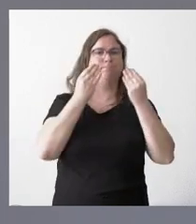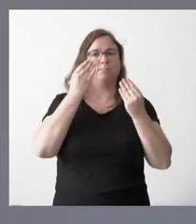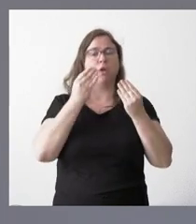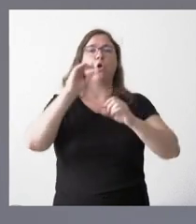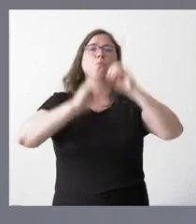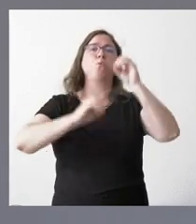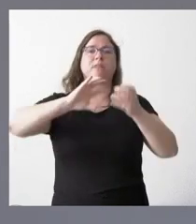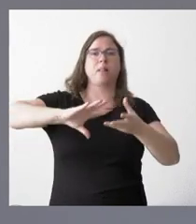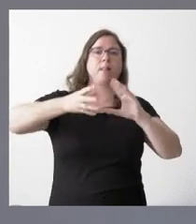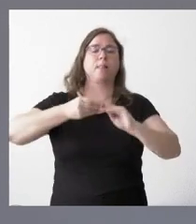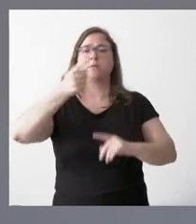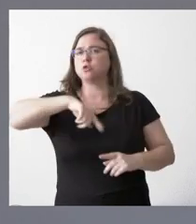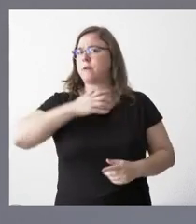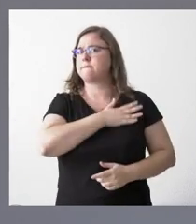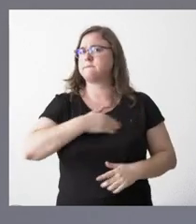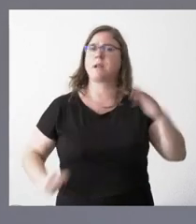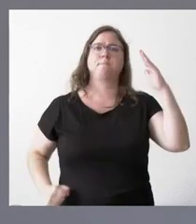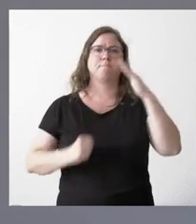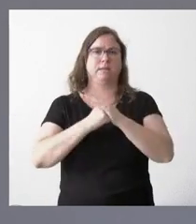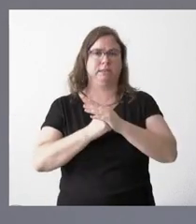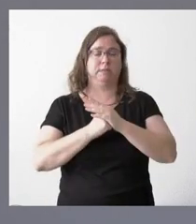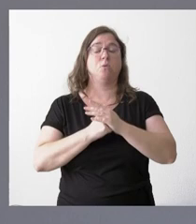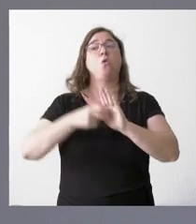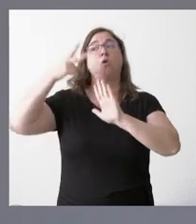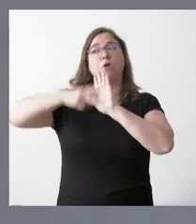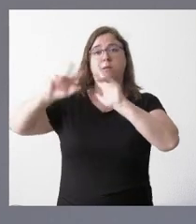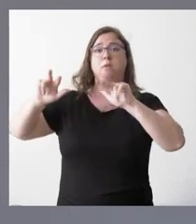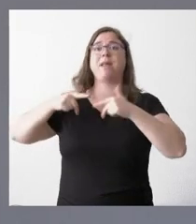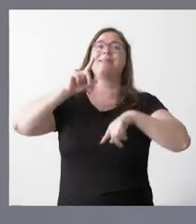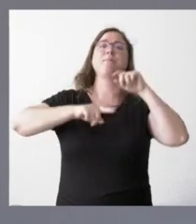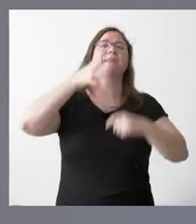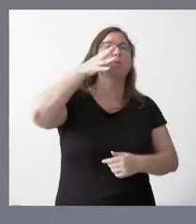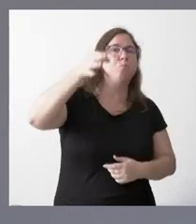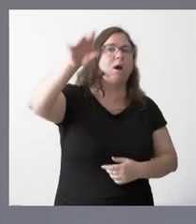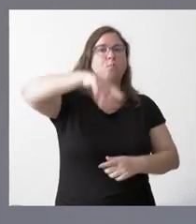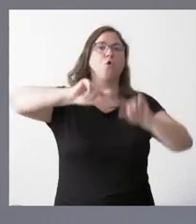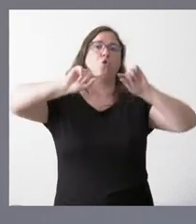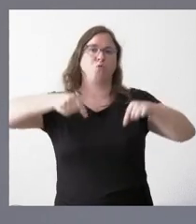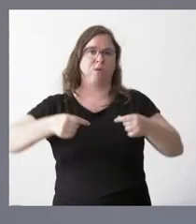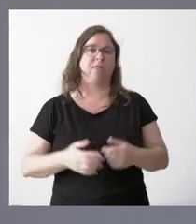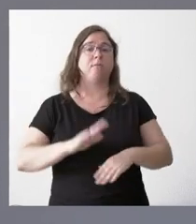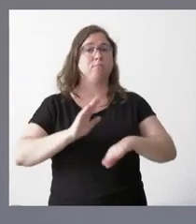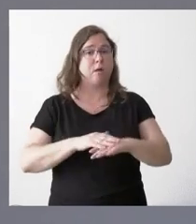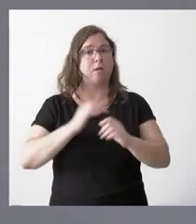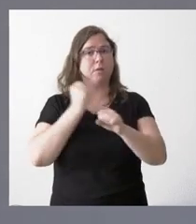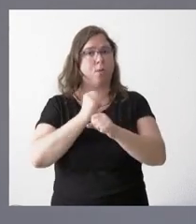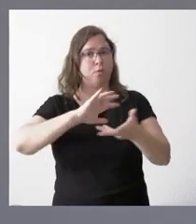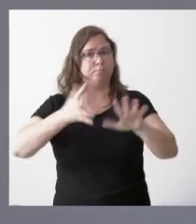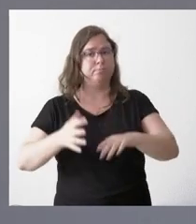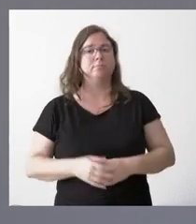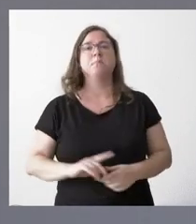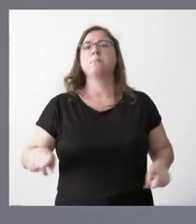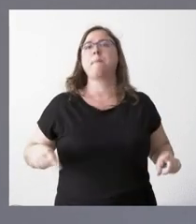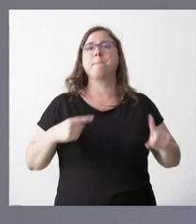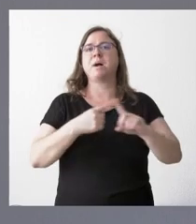porcentaje. Aplicaríamos el máximo permitido según la normativa en función de la localidad y de la provincia del que estemos hablando para esta actuación. Y luego